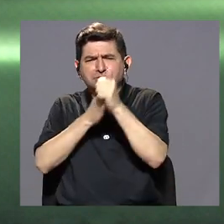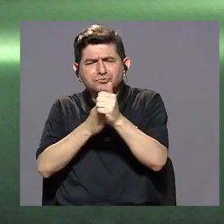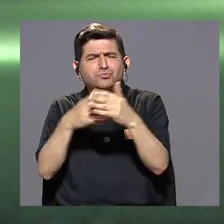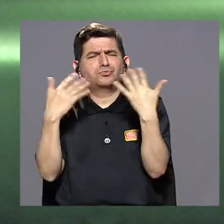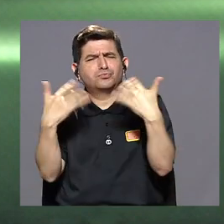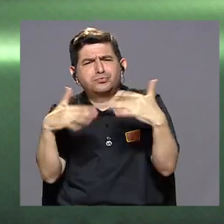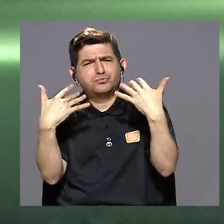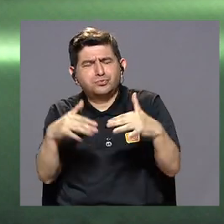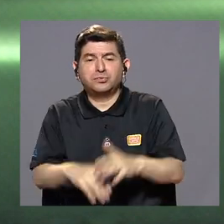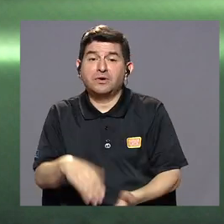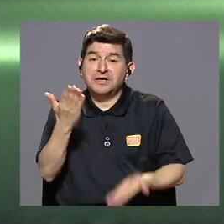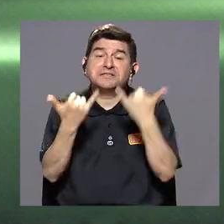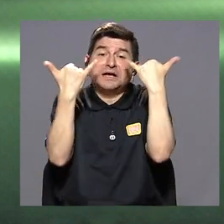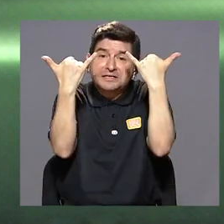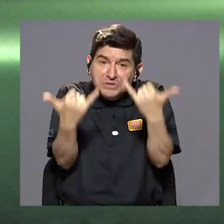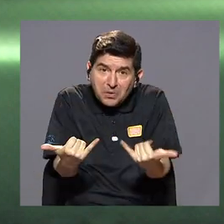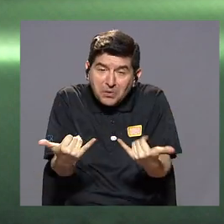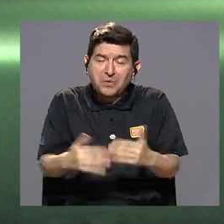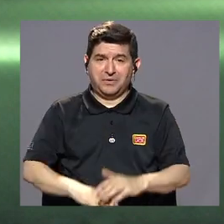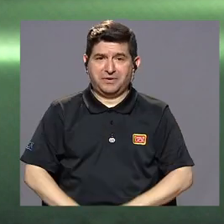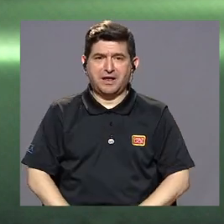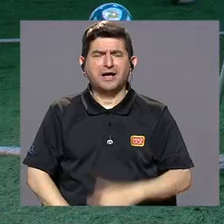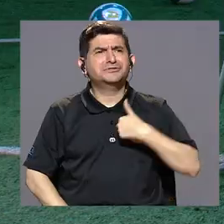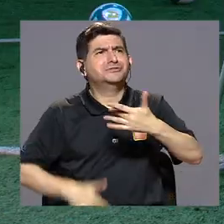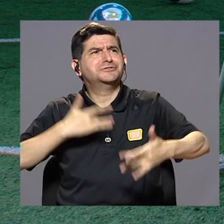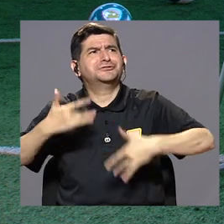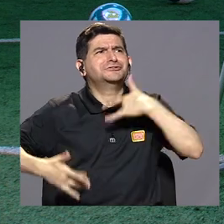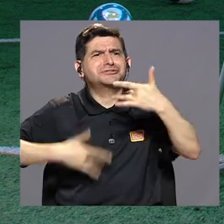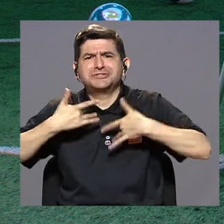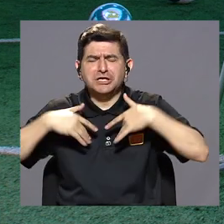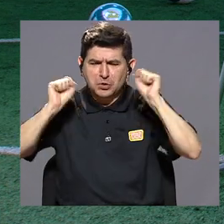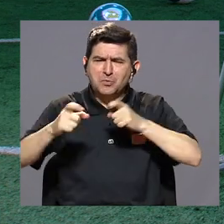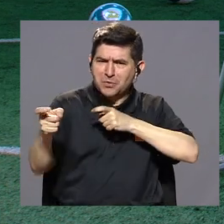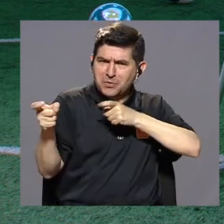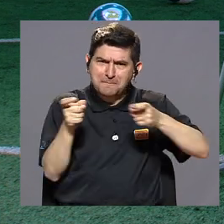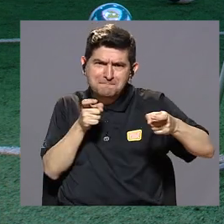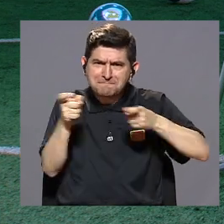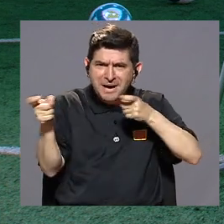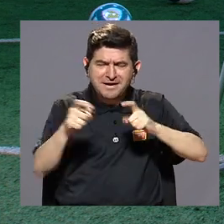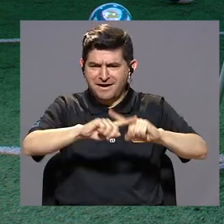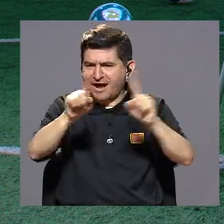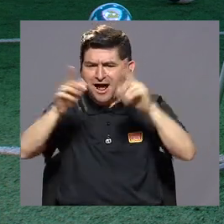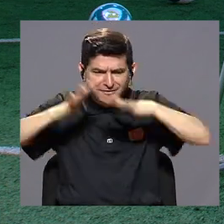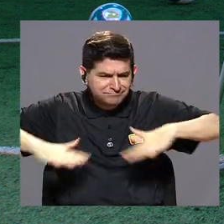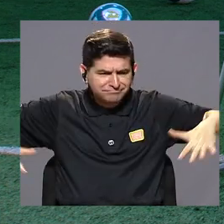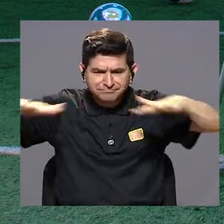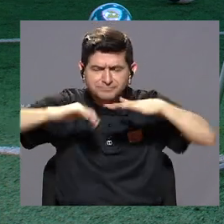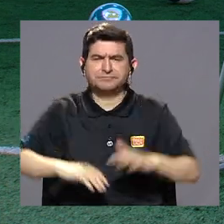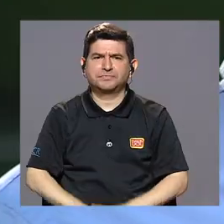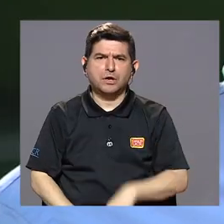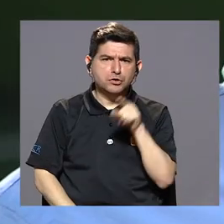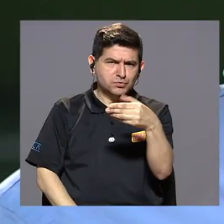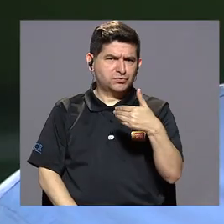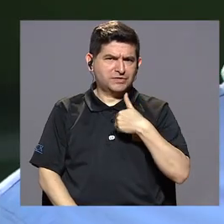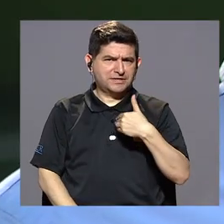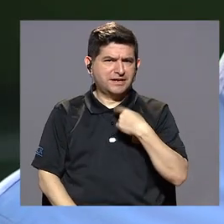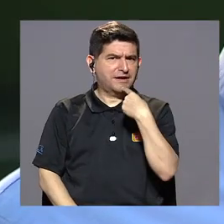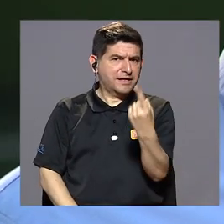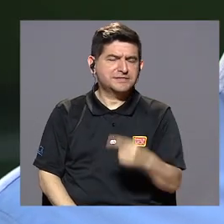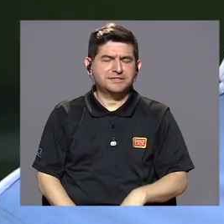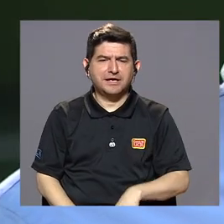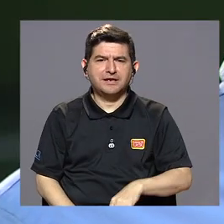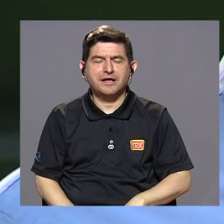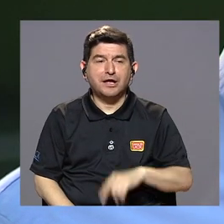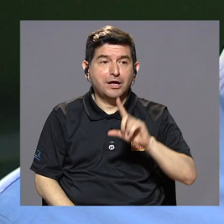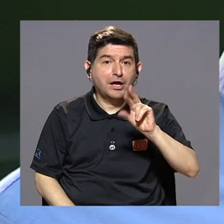porque me han guiado mucho, ¿verdad? Y quizás ahora siento que puedo manejar distintos escenarios. Amelia, si tuviésemos